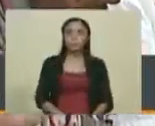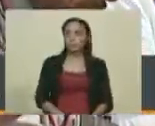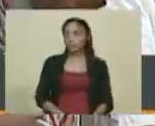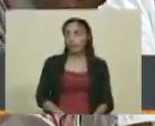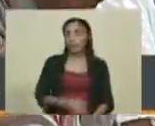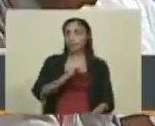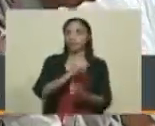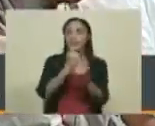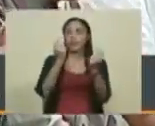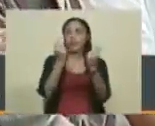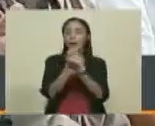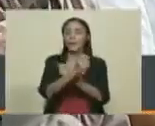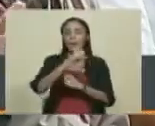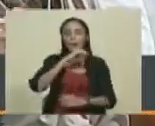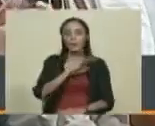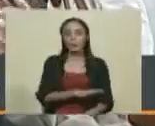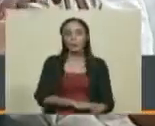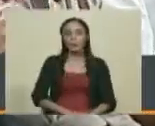historia nueva.